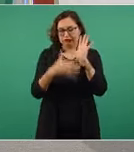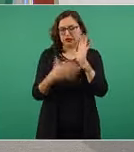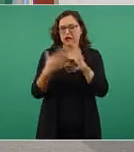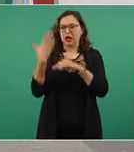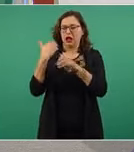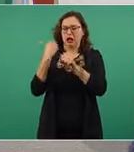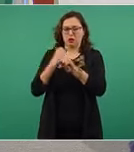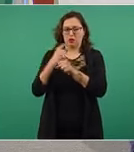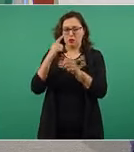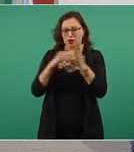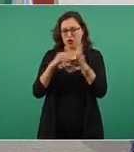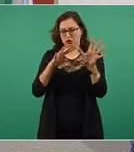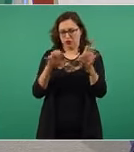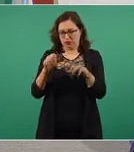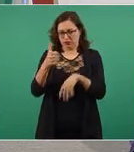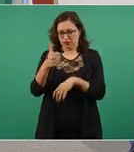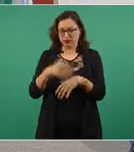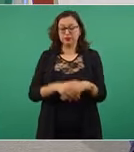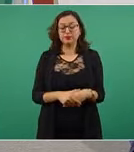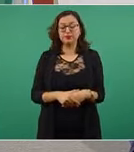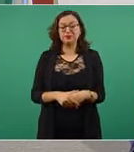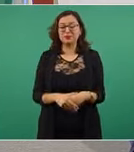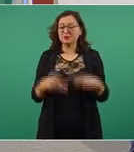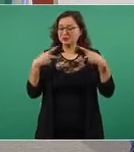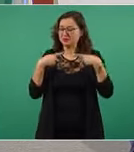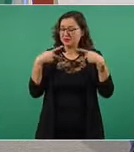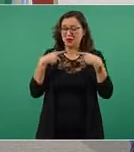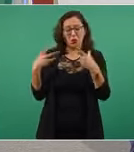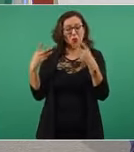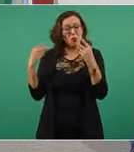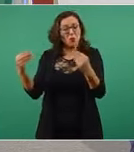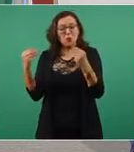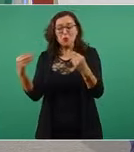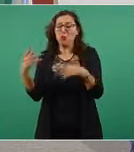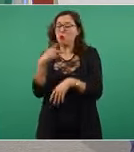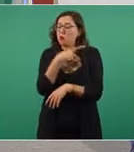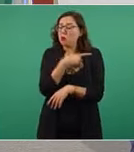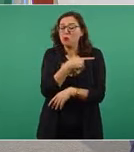cuando sus recursos apenas le alcanzan